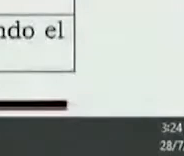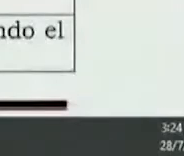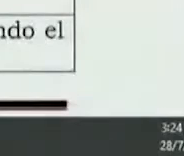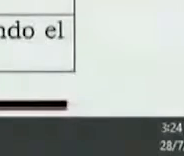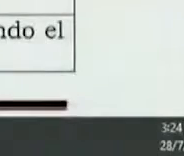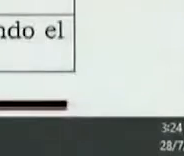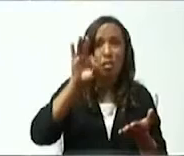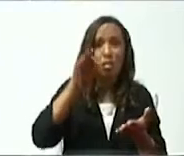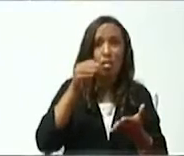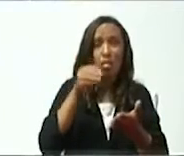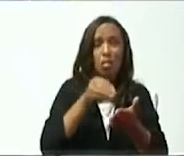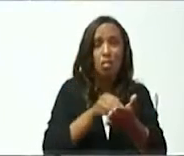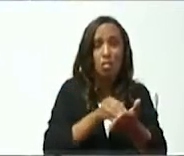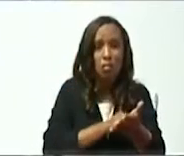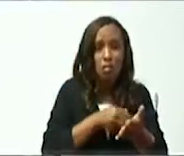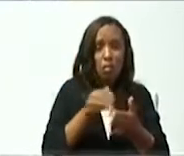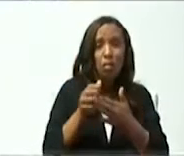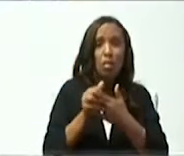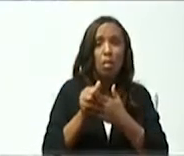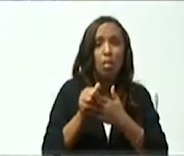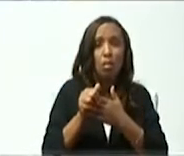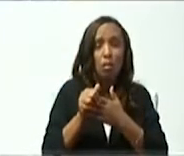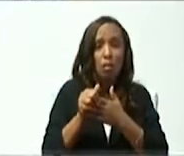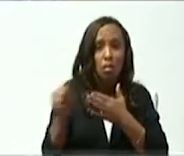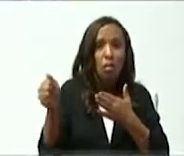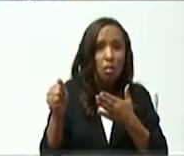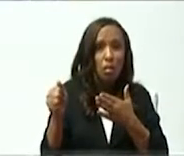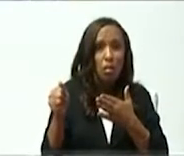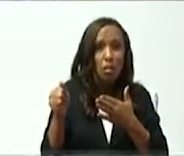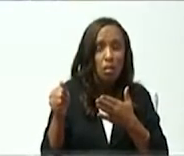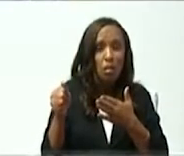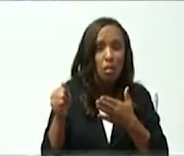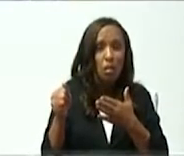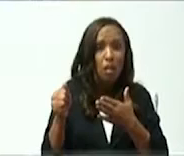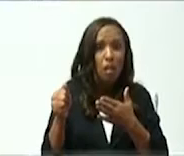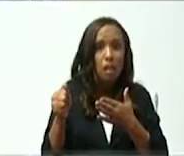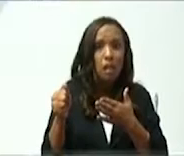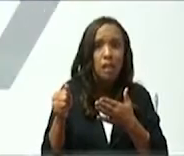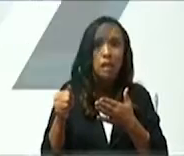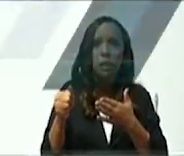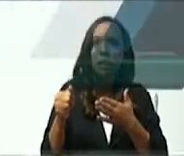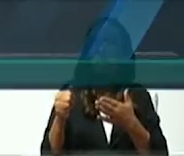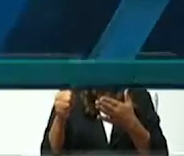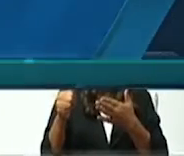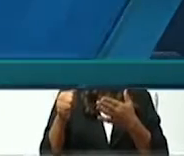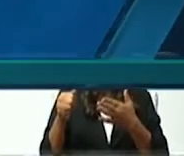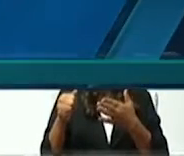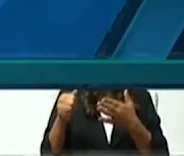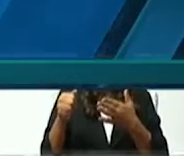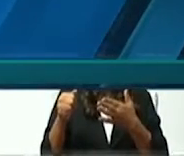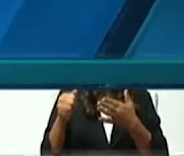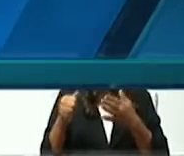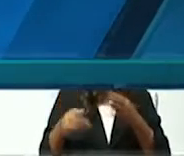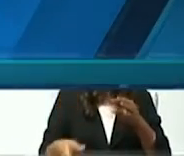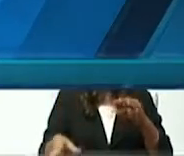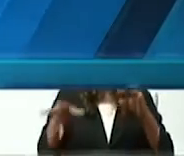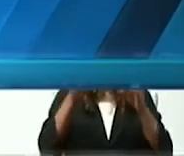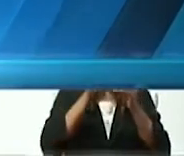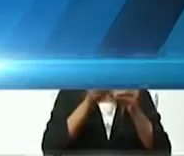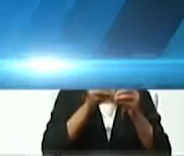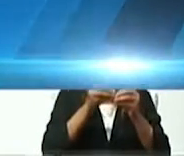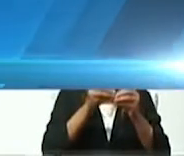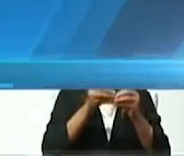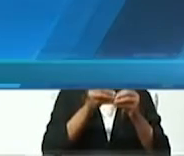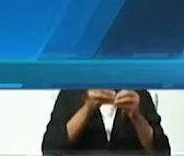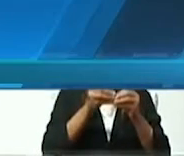congreso suman promedio 12 mil millones de dólares que se han cogido prestado en los 11 meses que llevamos